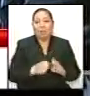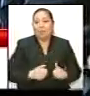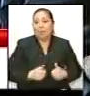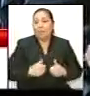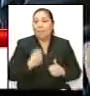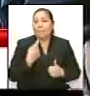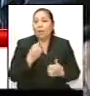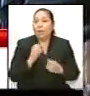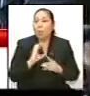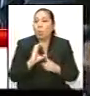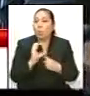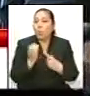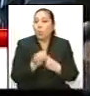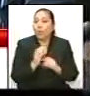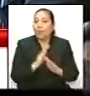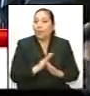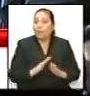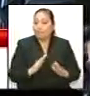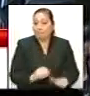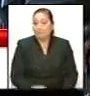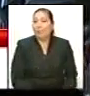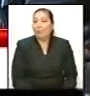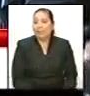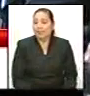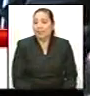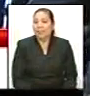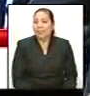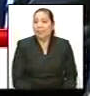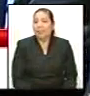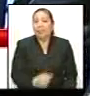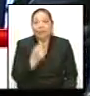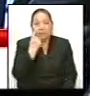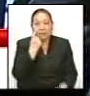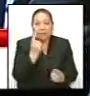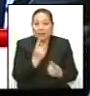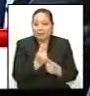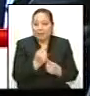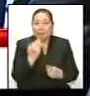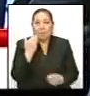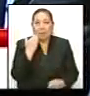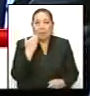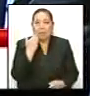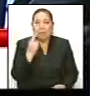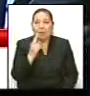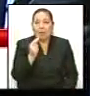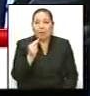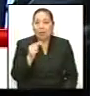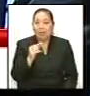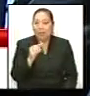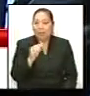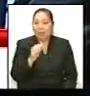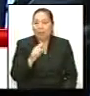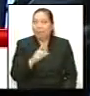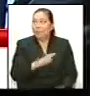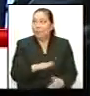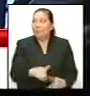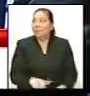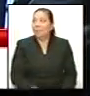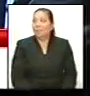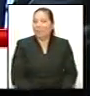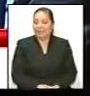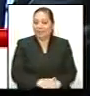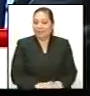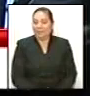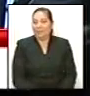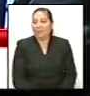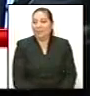para Cultura de Paz Angélica Mendoza de Azcárraga, conocida como Mama Angélica. Consideramos que el mencionado personaje no